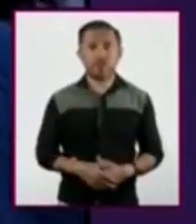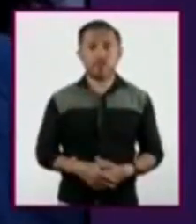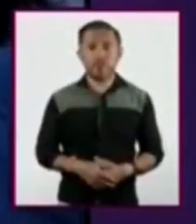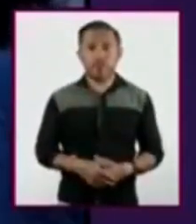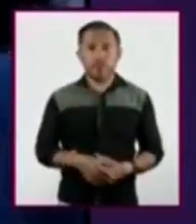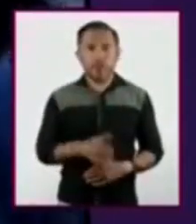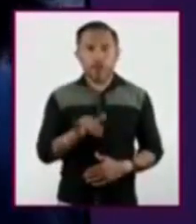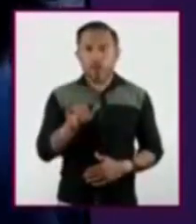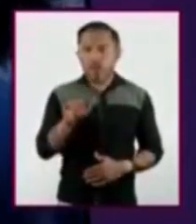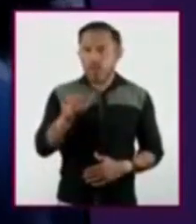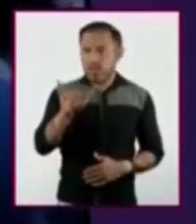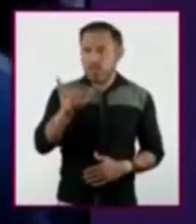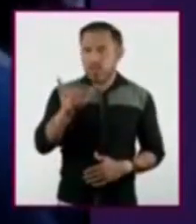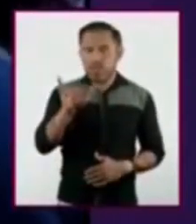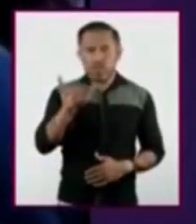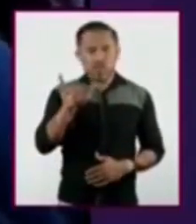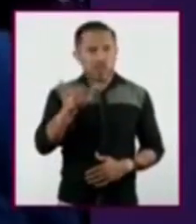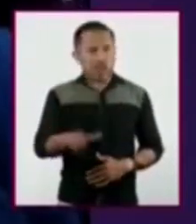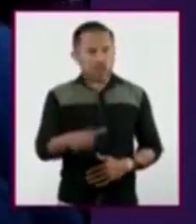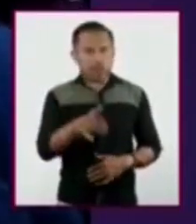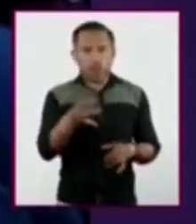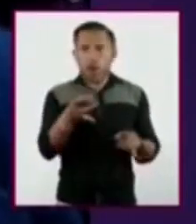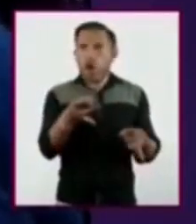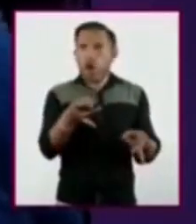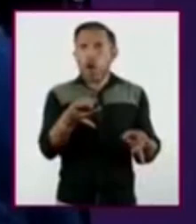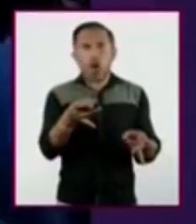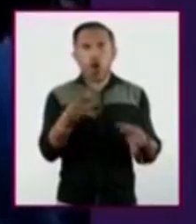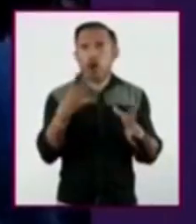That's horrible.